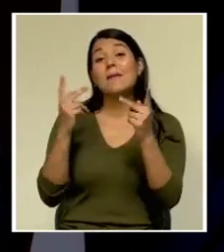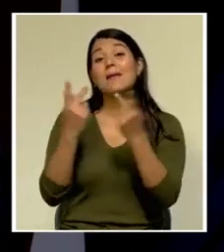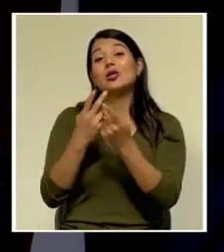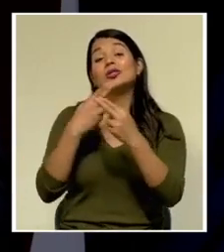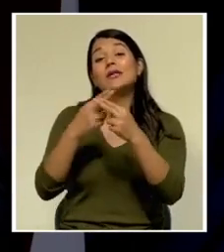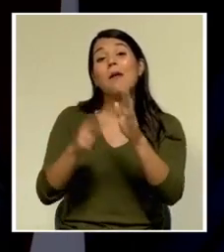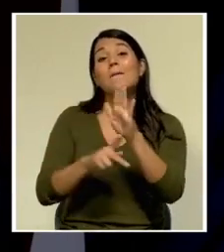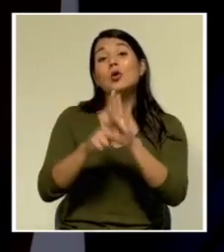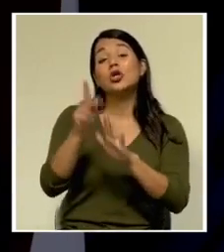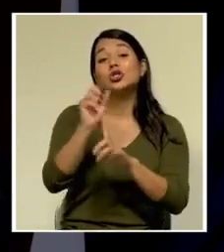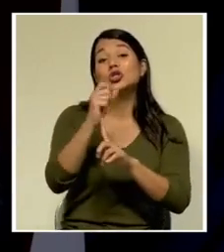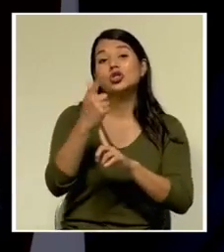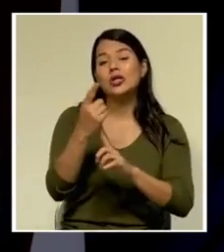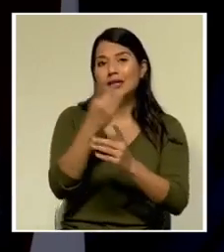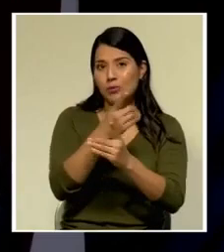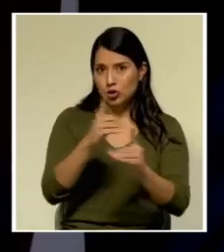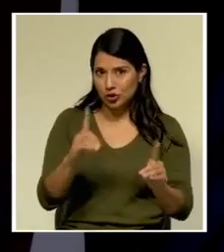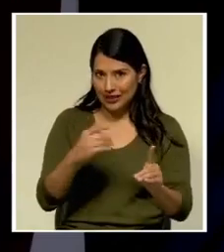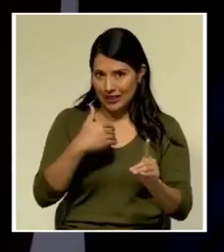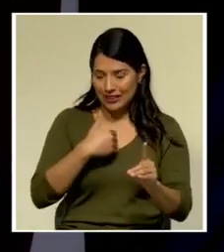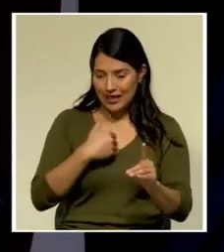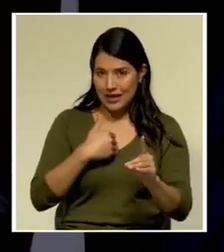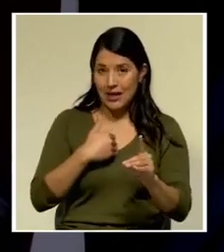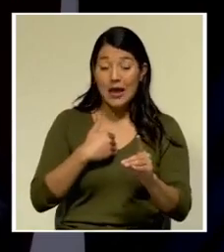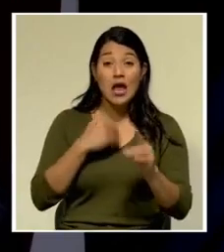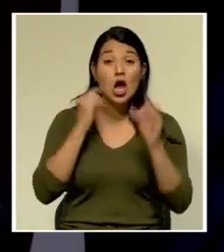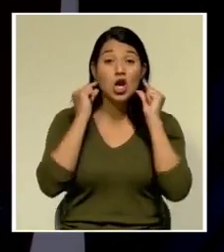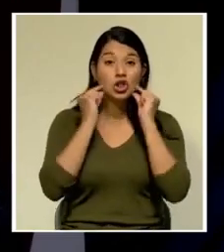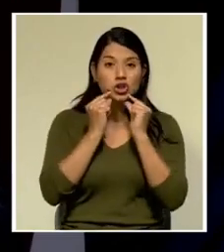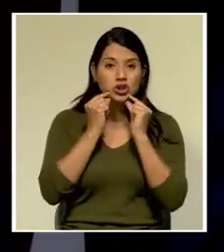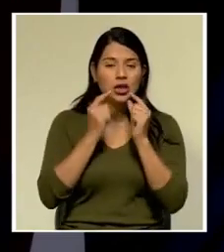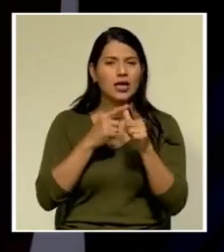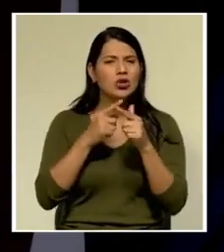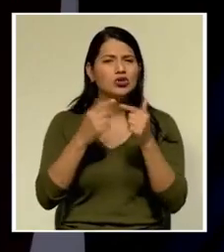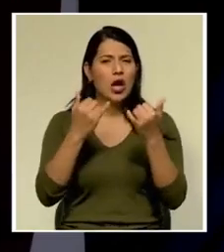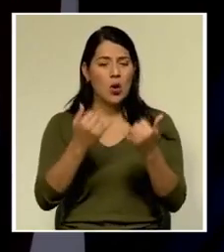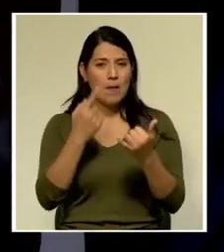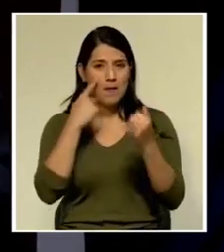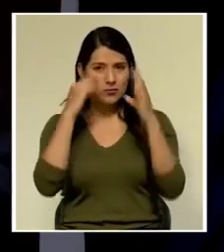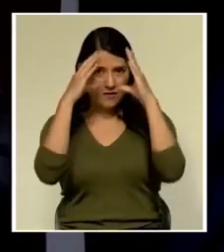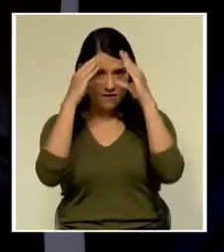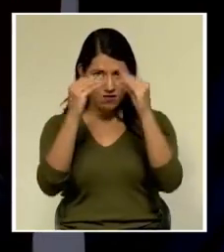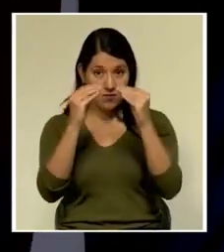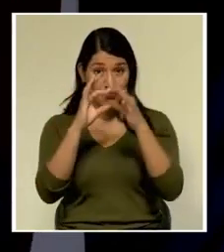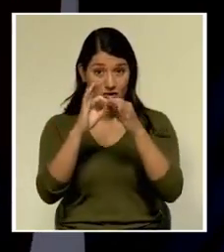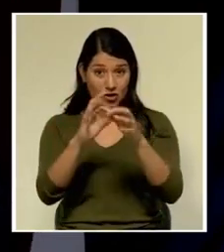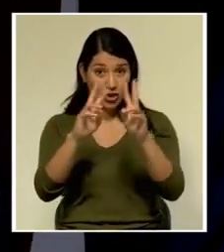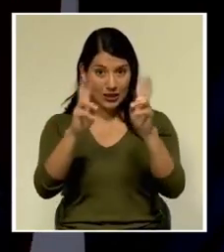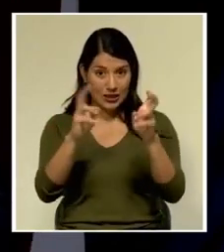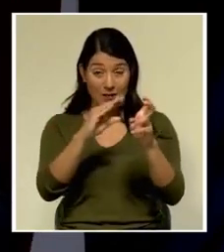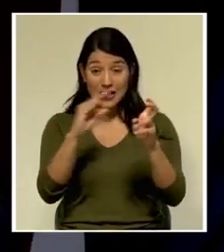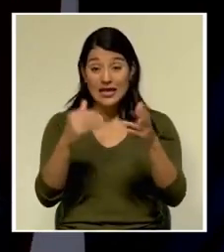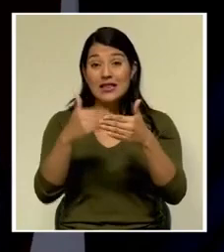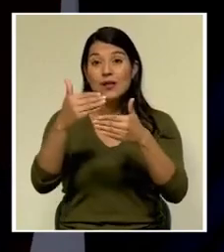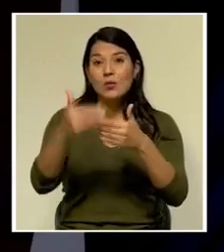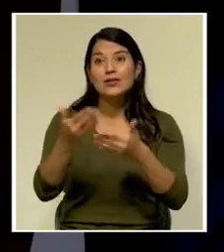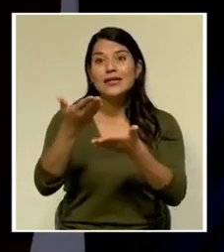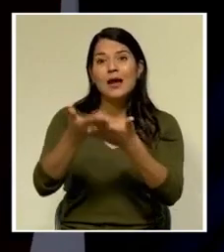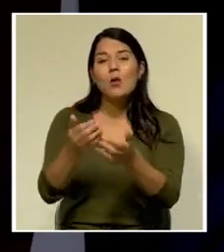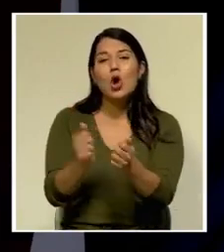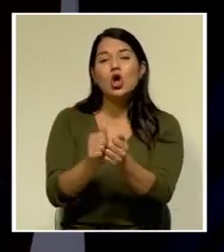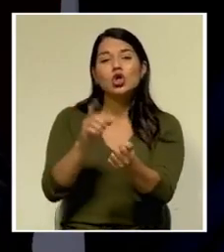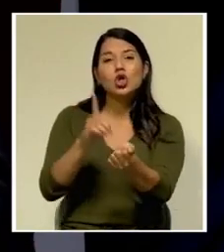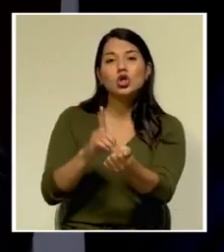Social Democrático de Rodrigo Chávez. Vamos a ver una nota sobre el tema y venimos con el doctor Rosales